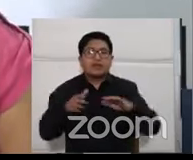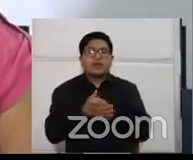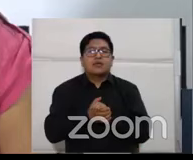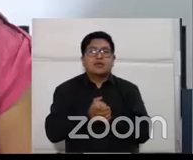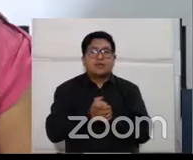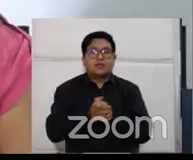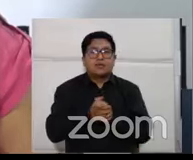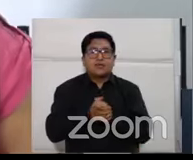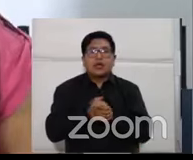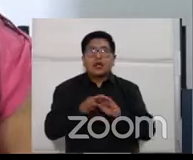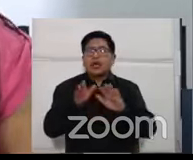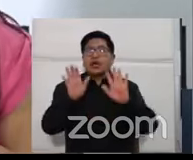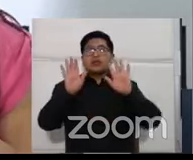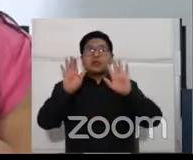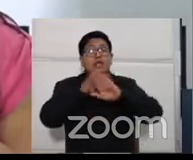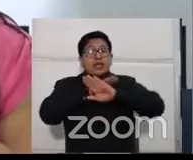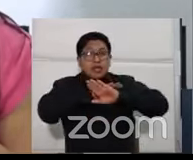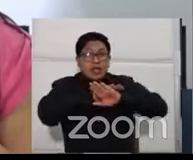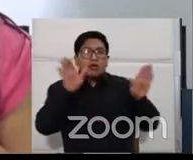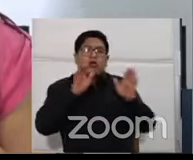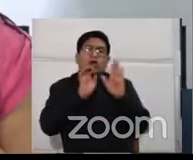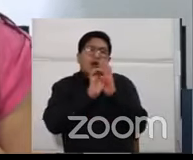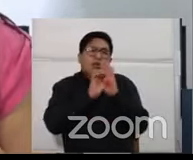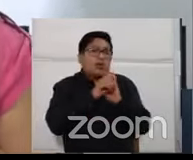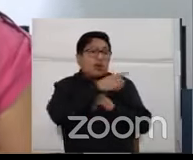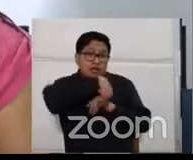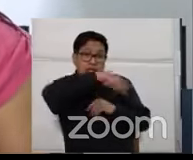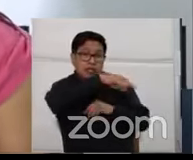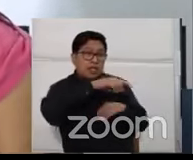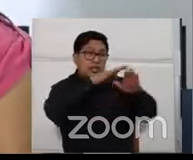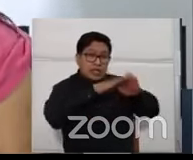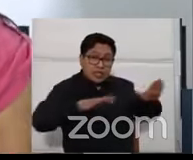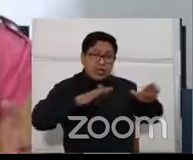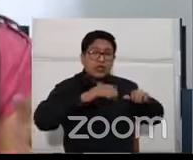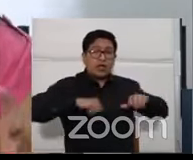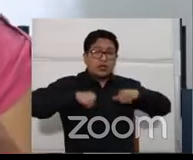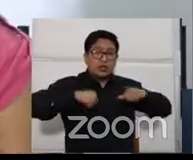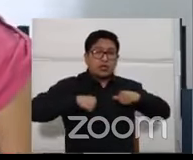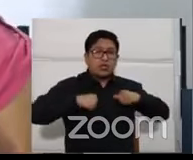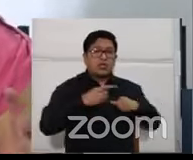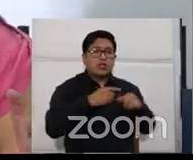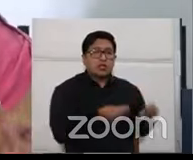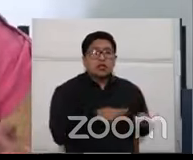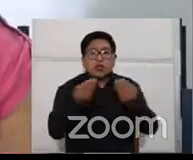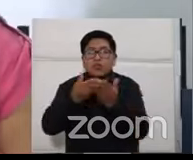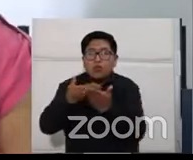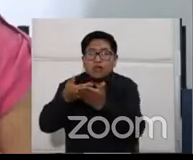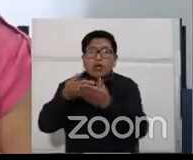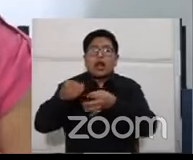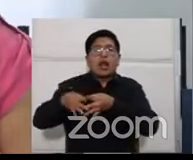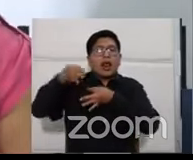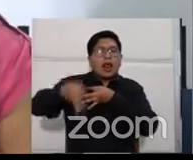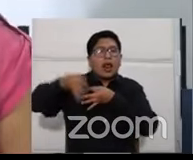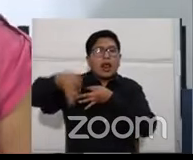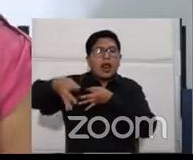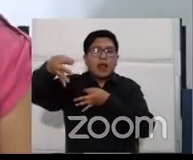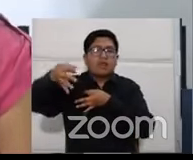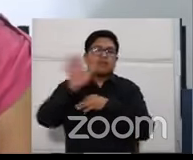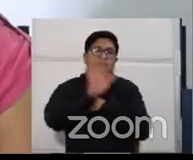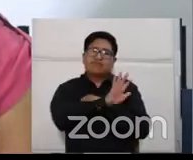la necesidad de que estas mis éstas sigan dilatándose en el tiempo creemos que